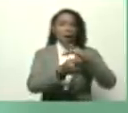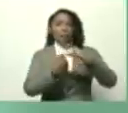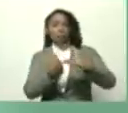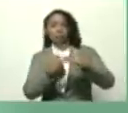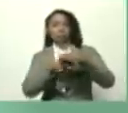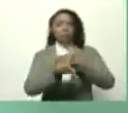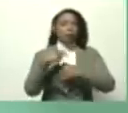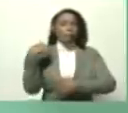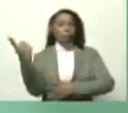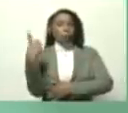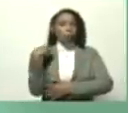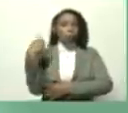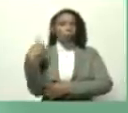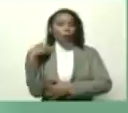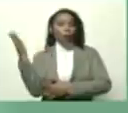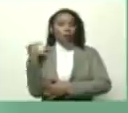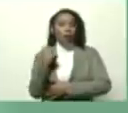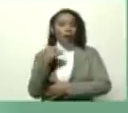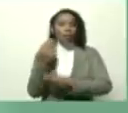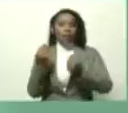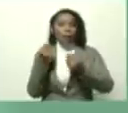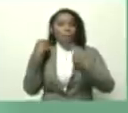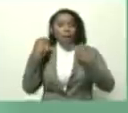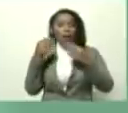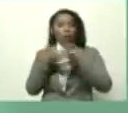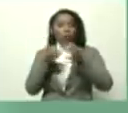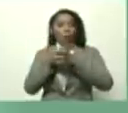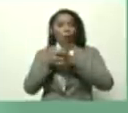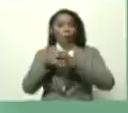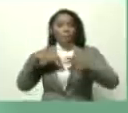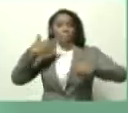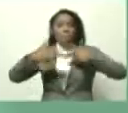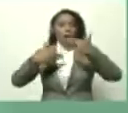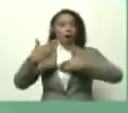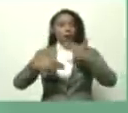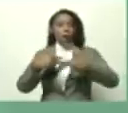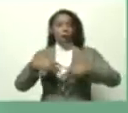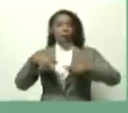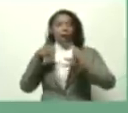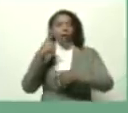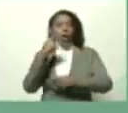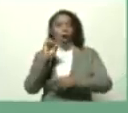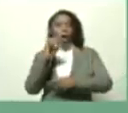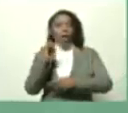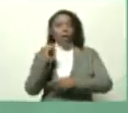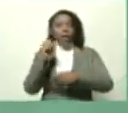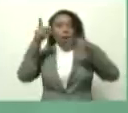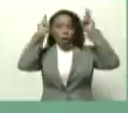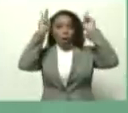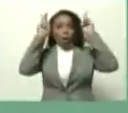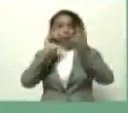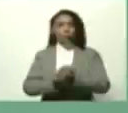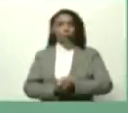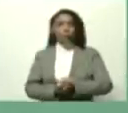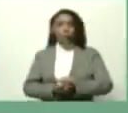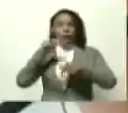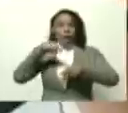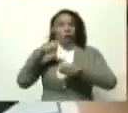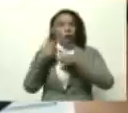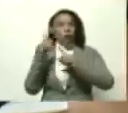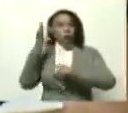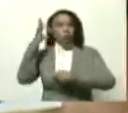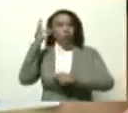armas, traía dinero para las bandas del Coqui y del Conejo. Y aquí está otra